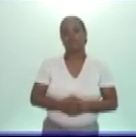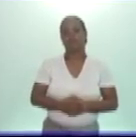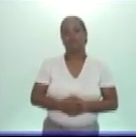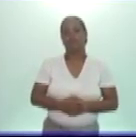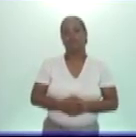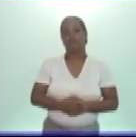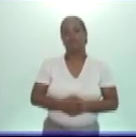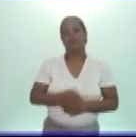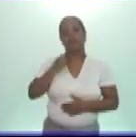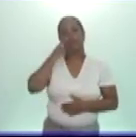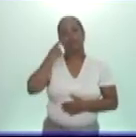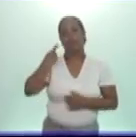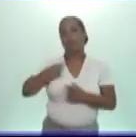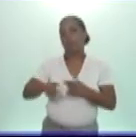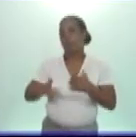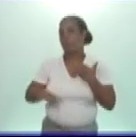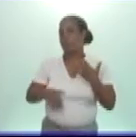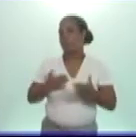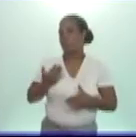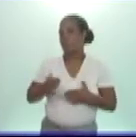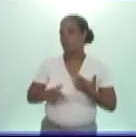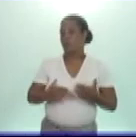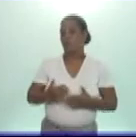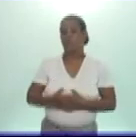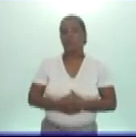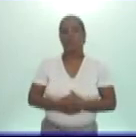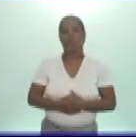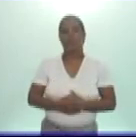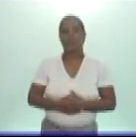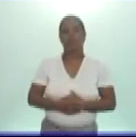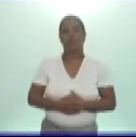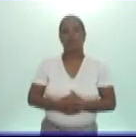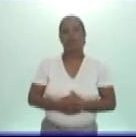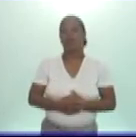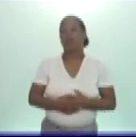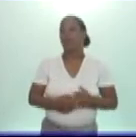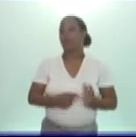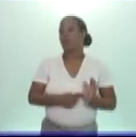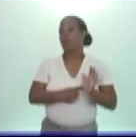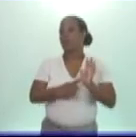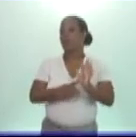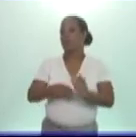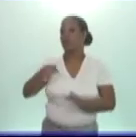ahora otro problema. El que les voy a presentar ahora